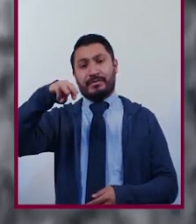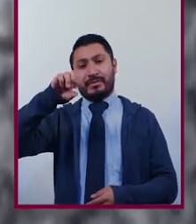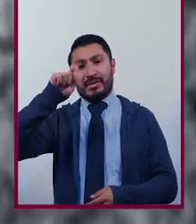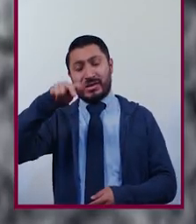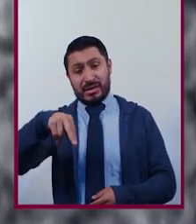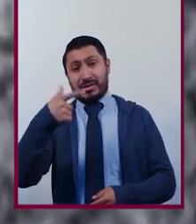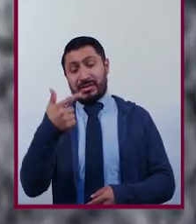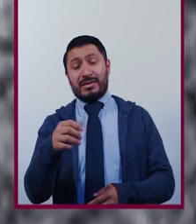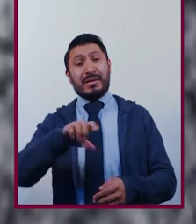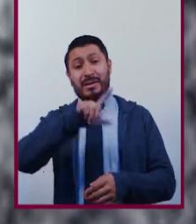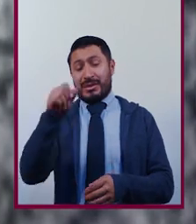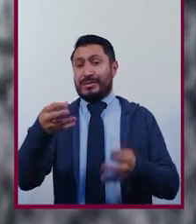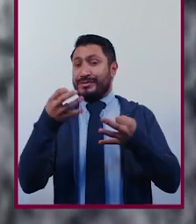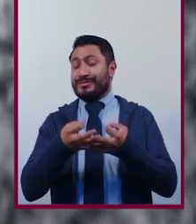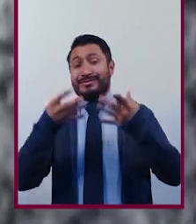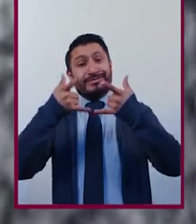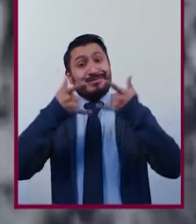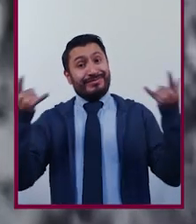posteridad.